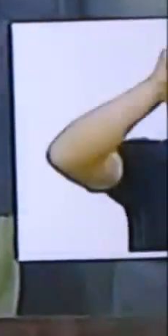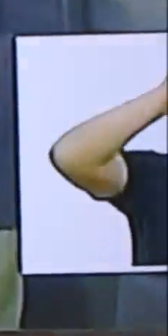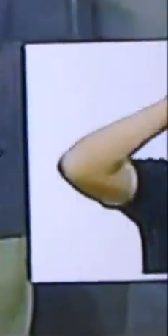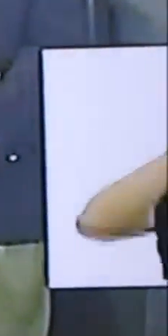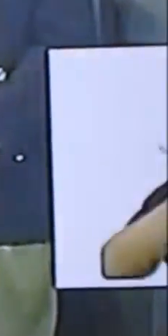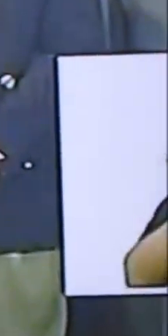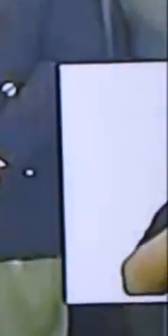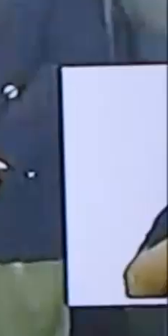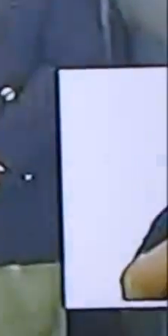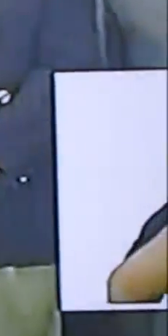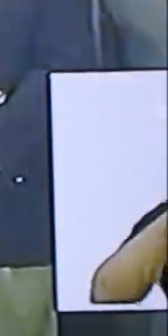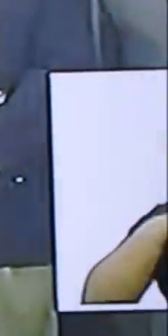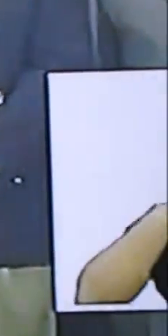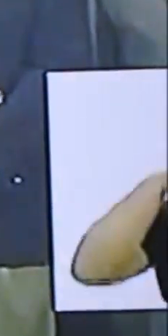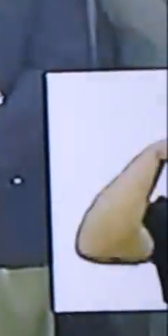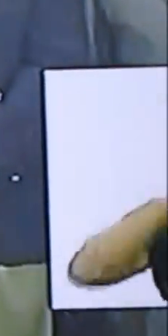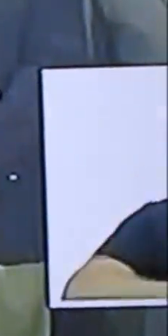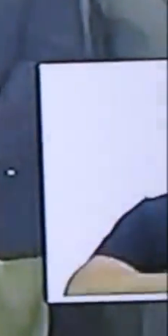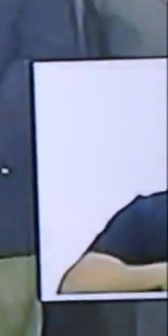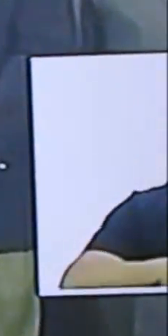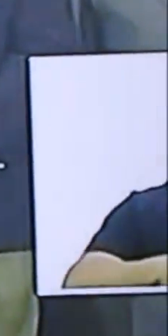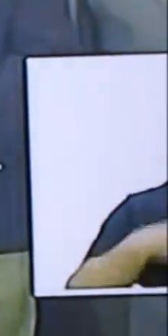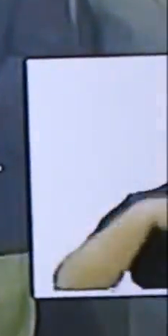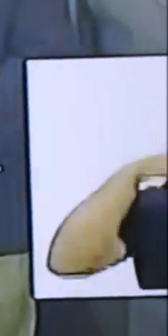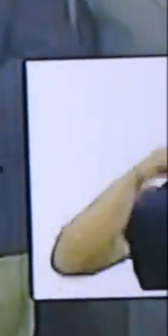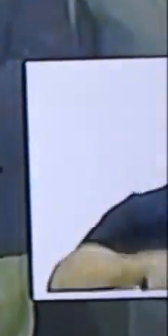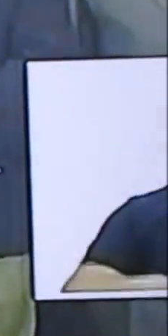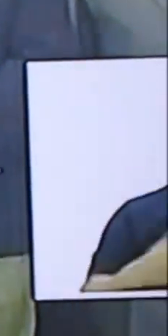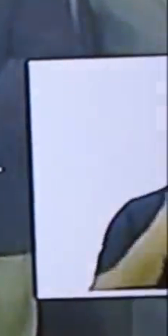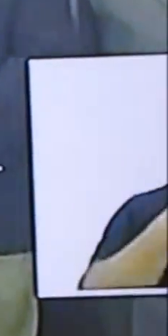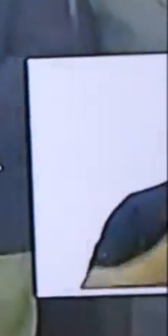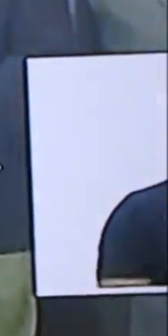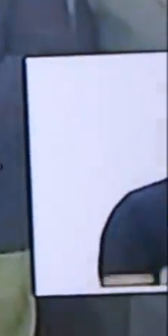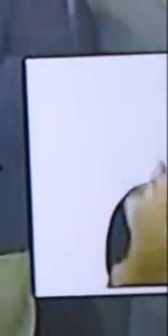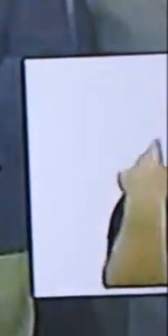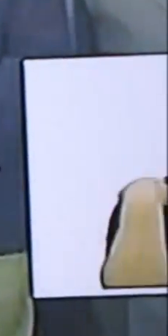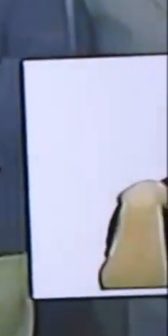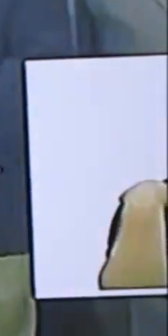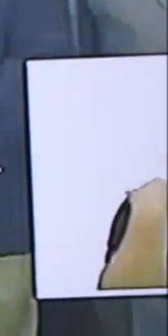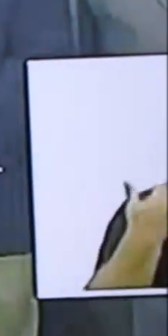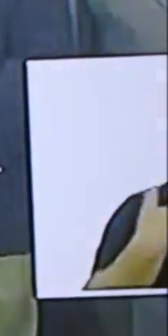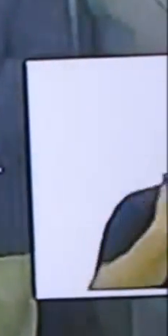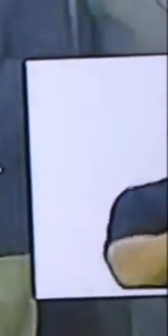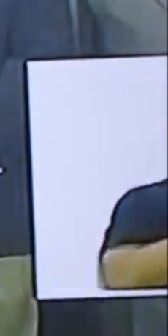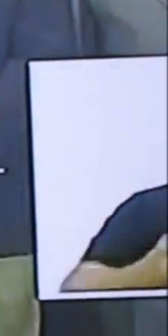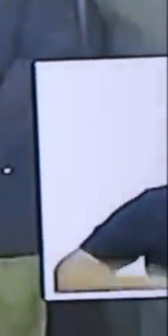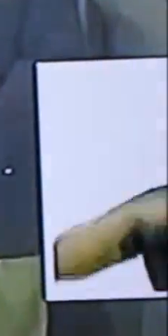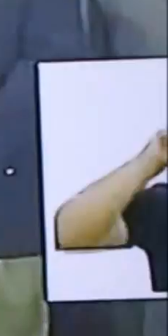renunciando al cargo de presidente constitucional de la República.